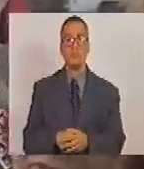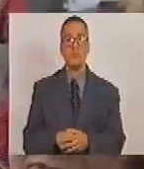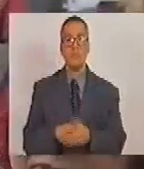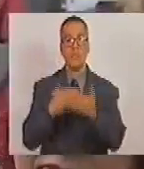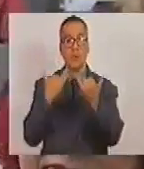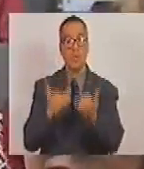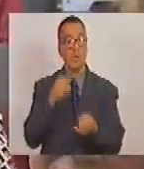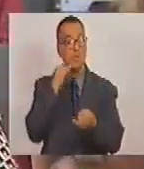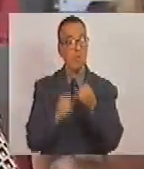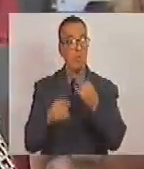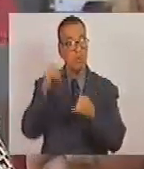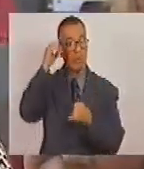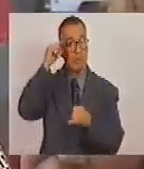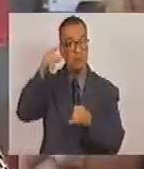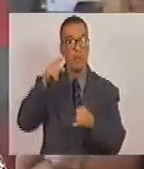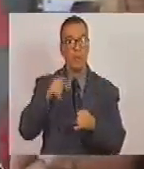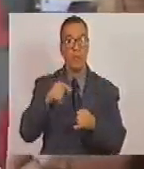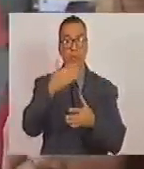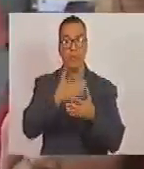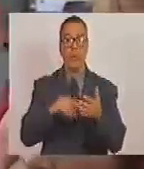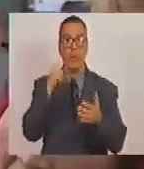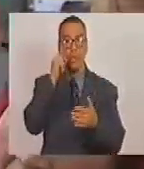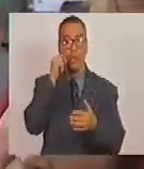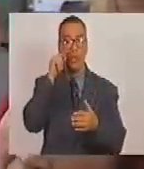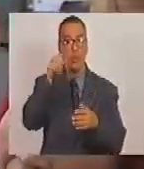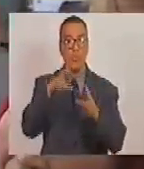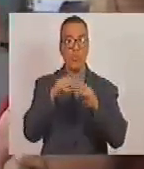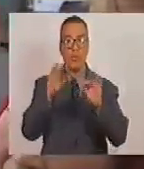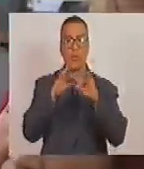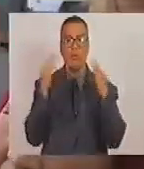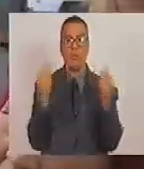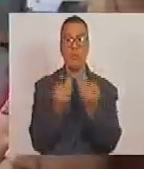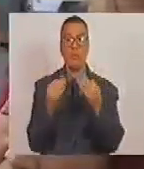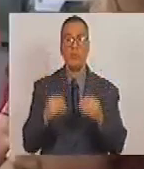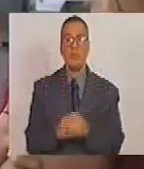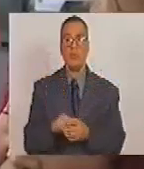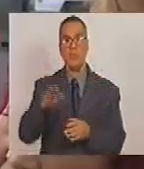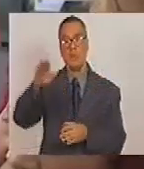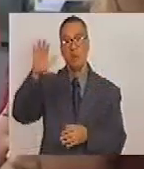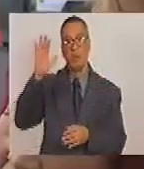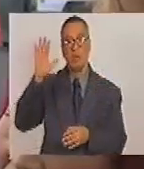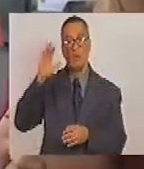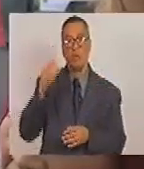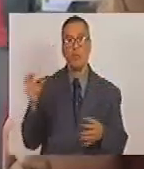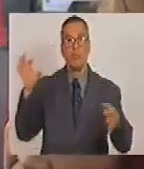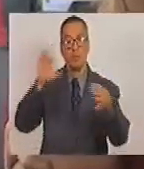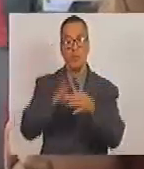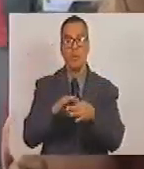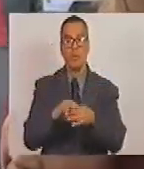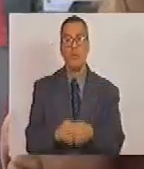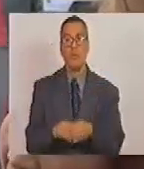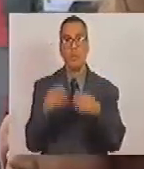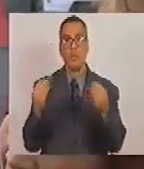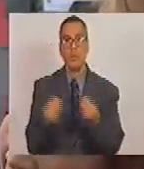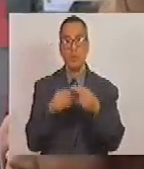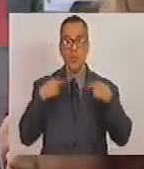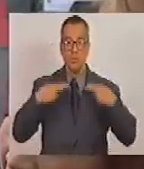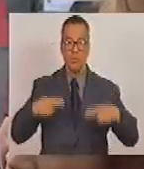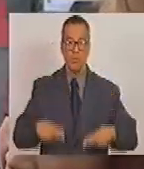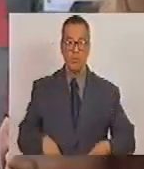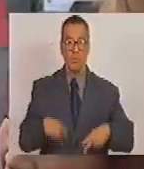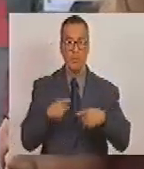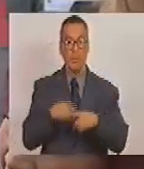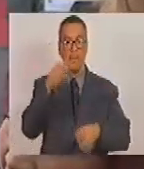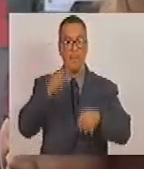Hasta los últimos días, su papel como hombre de familia, comprometido con la unidad, con la humanidad,